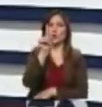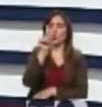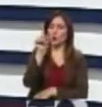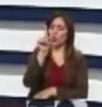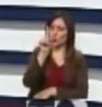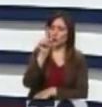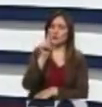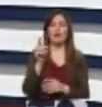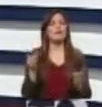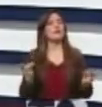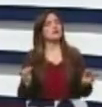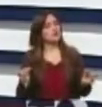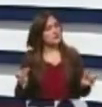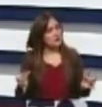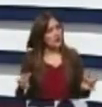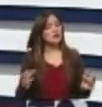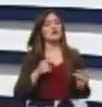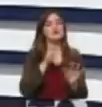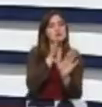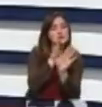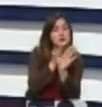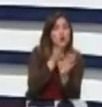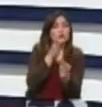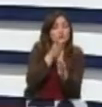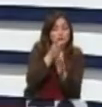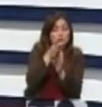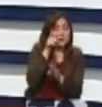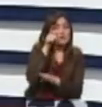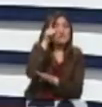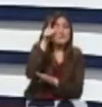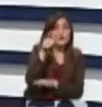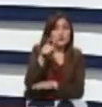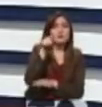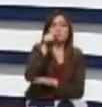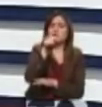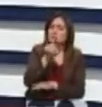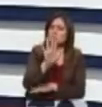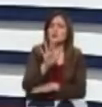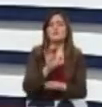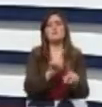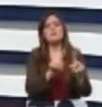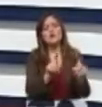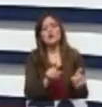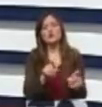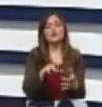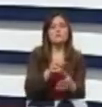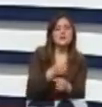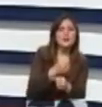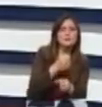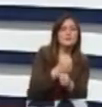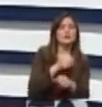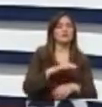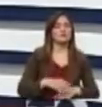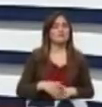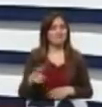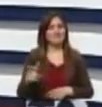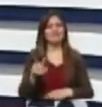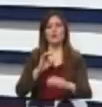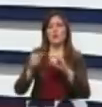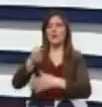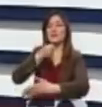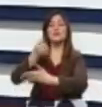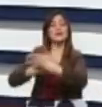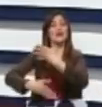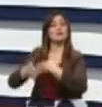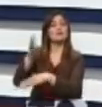de la Fiscalía. Conversamos con una de las psicólogas que nos resume el duro trabajo que le toca realizar